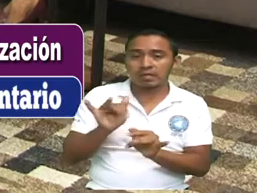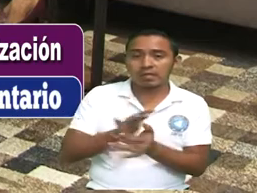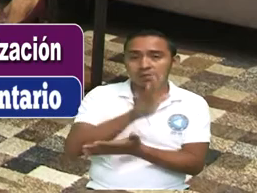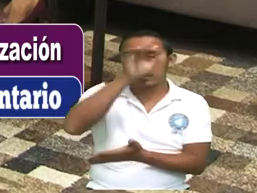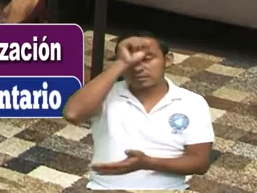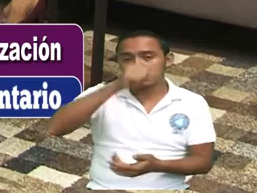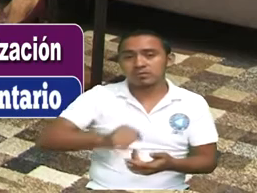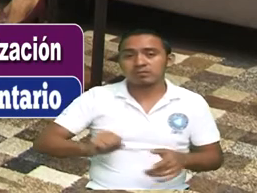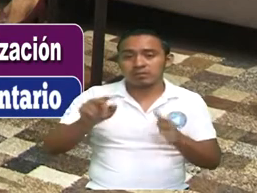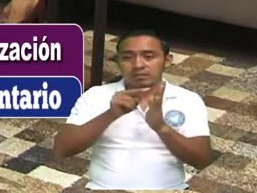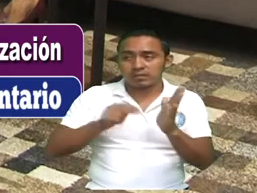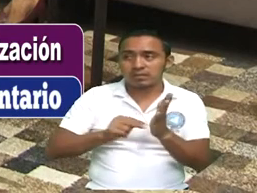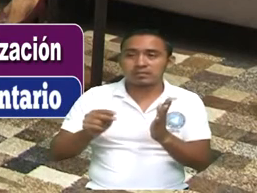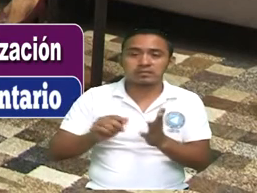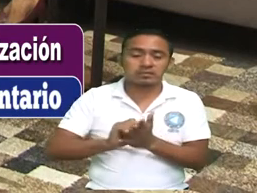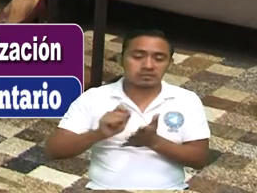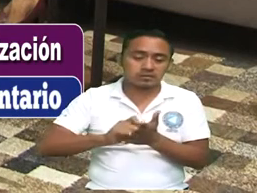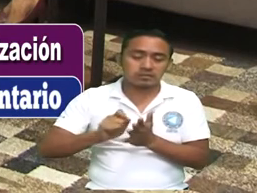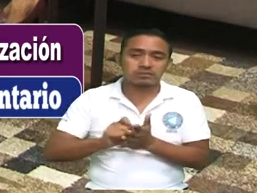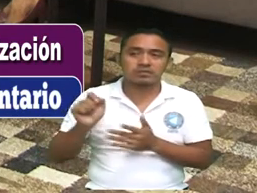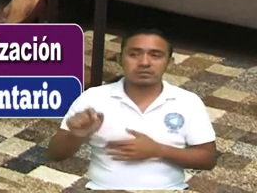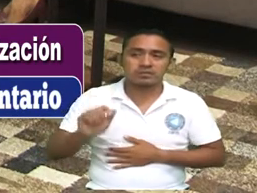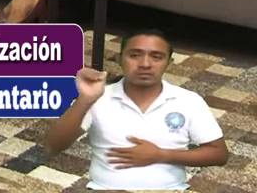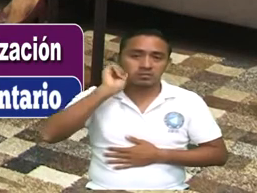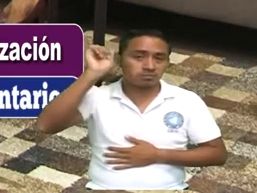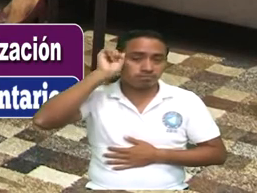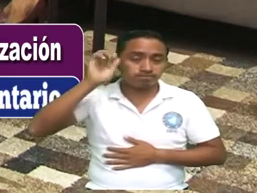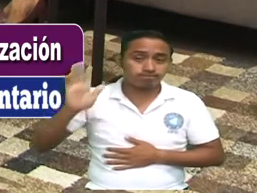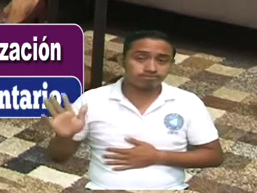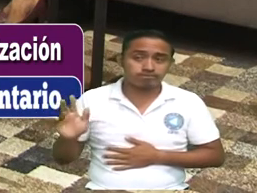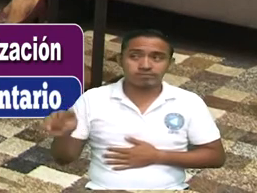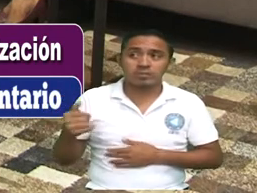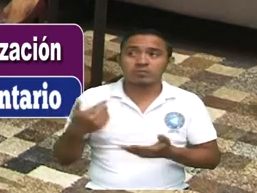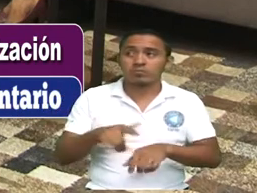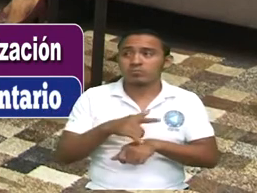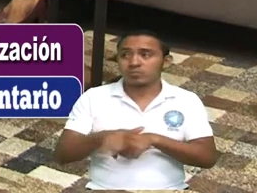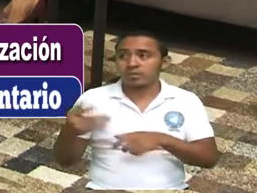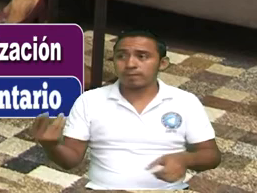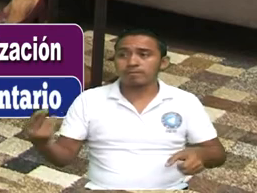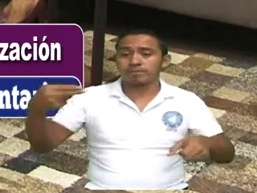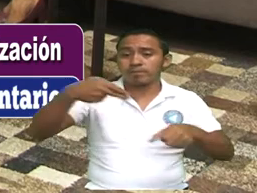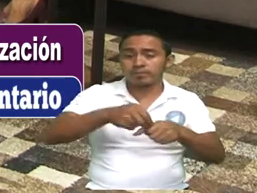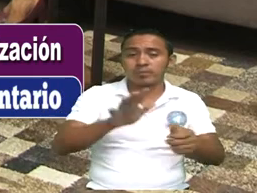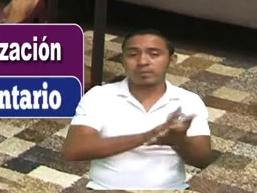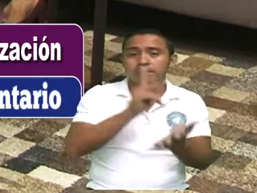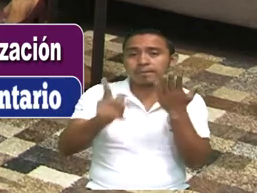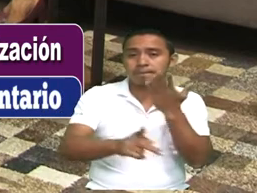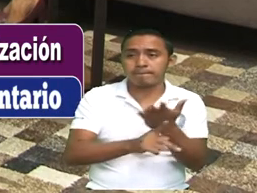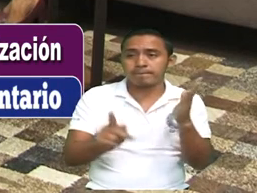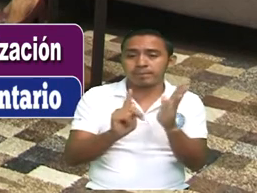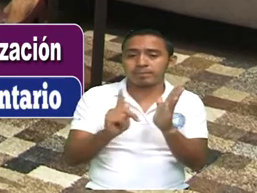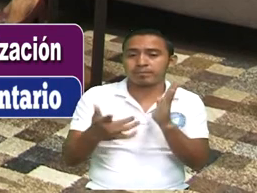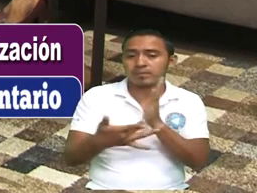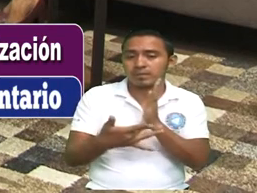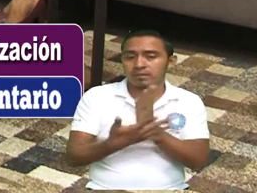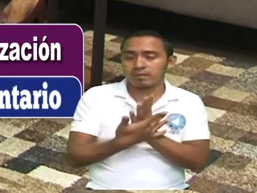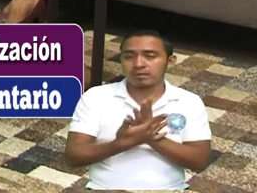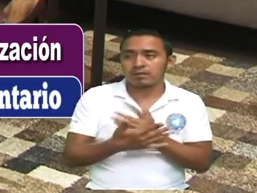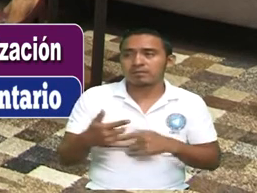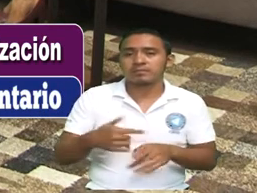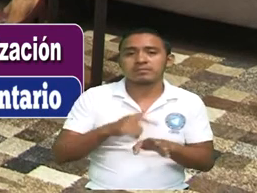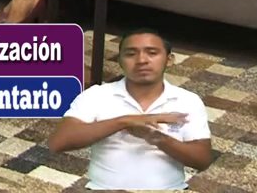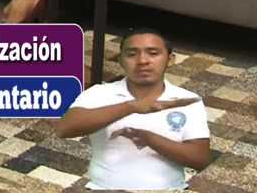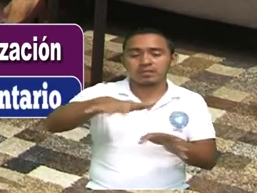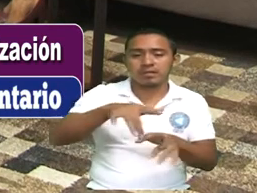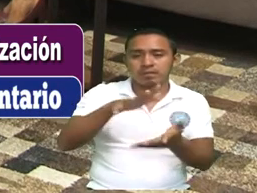porque recordá que eran gente adulta. Entonces, como eran adultos, había que insertarlos en un programa técnico, que fueran aprendiendo, los del campo